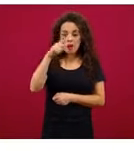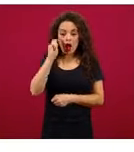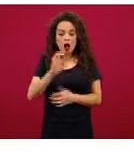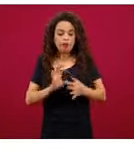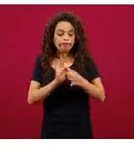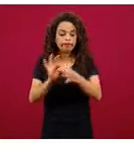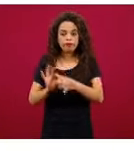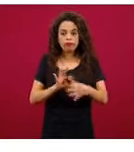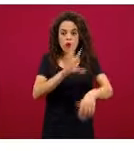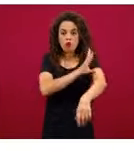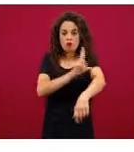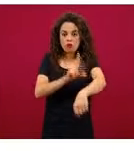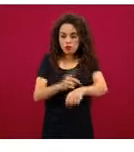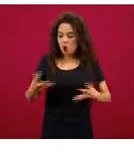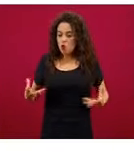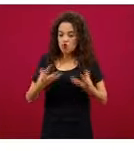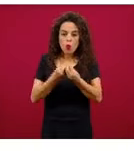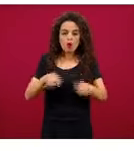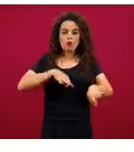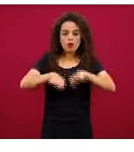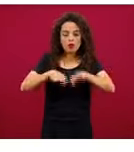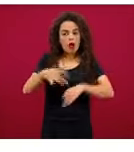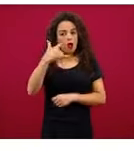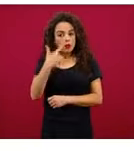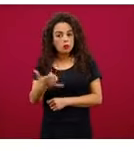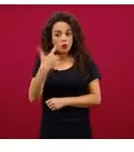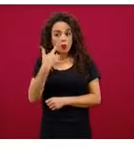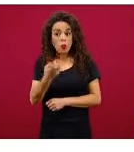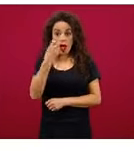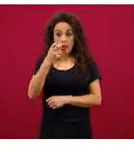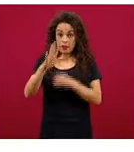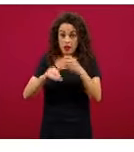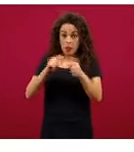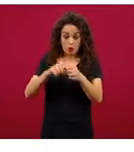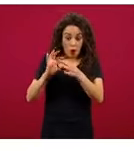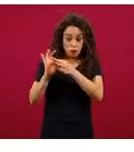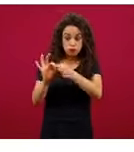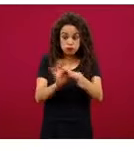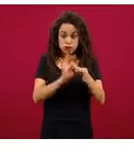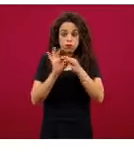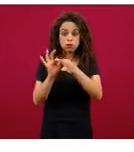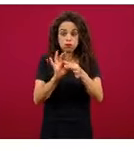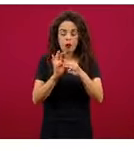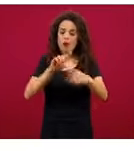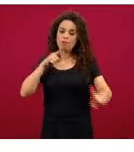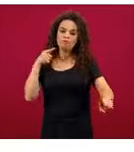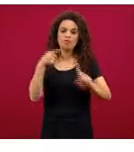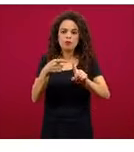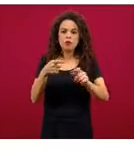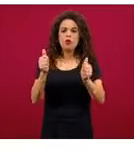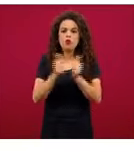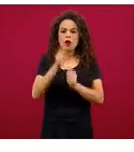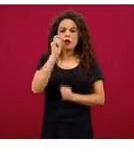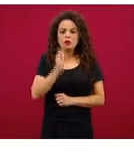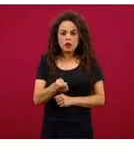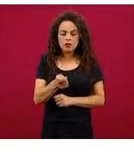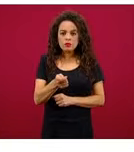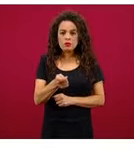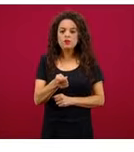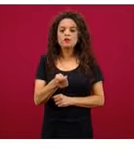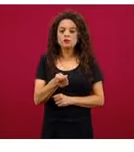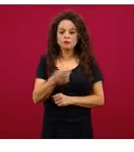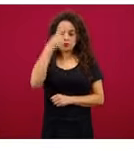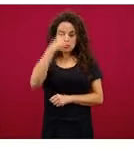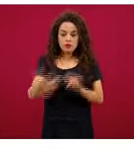coordinación de esfuerzo, y esta coordinación nacional está en relación directa con el punto focal o